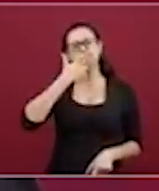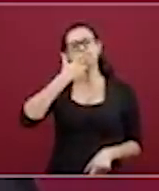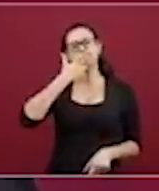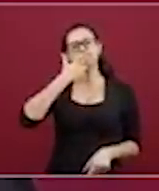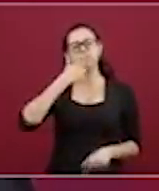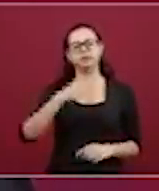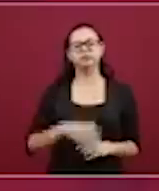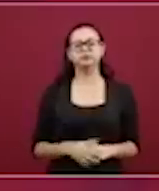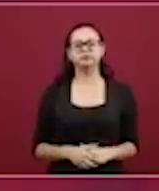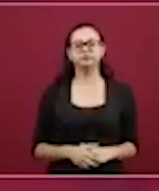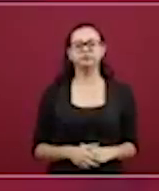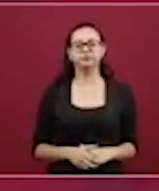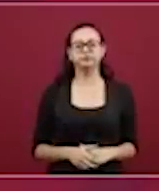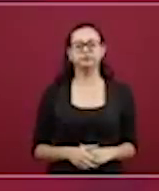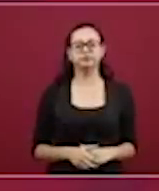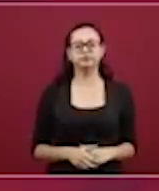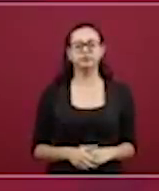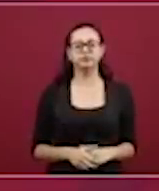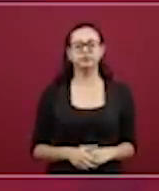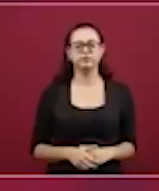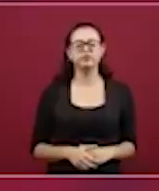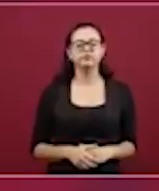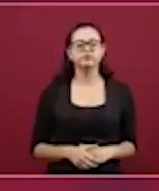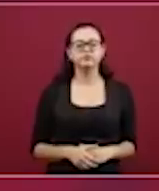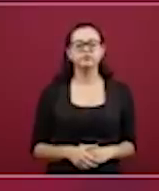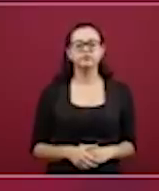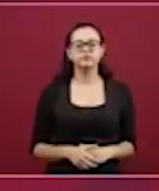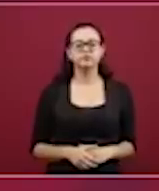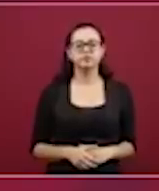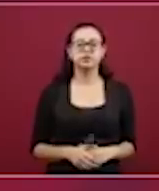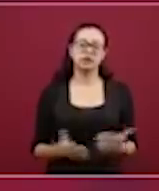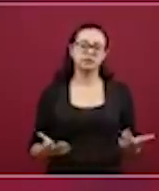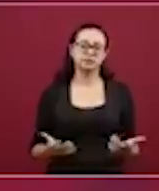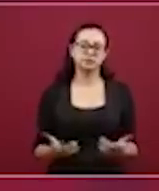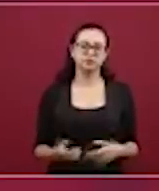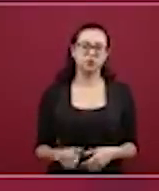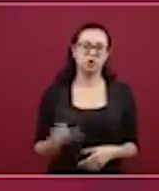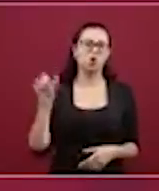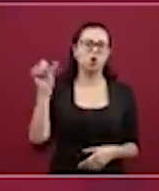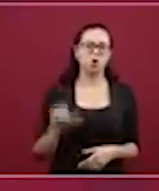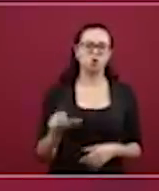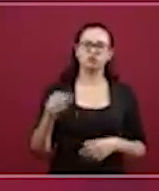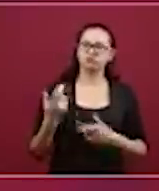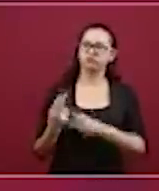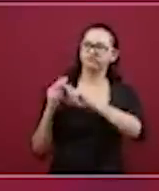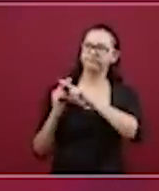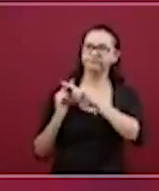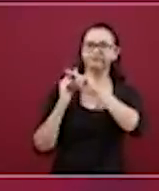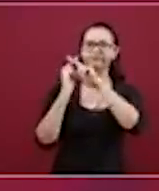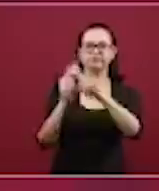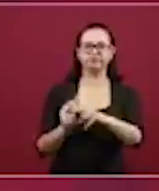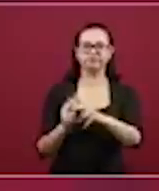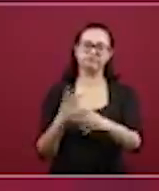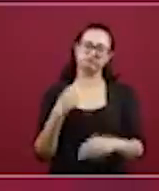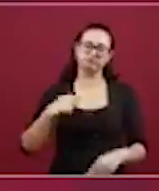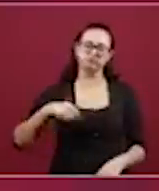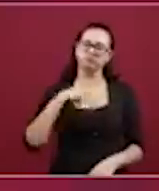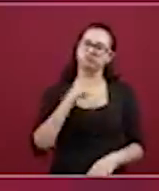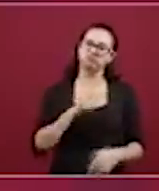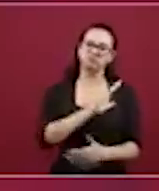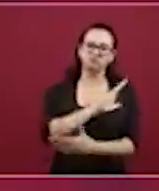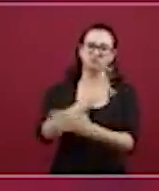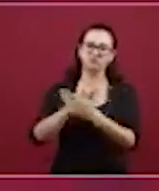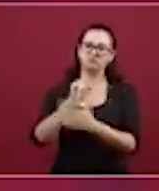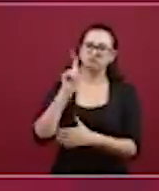Por eso hoy vamos a su pueblo, hoy vamos a estar en Guelatao,